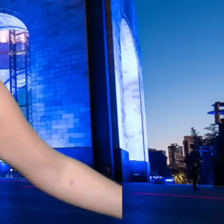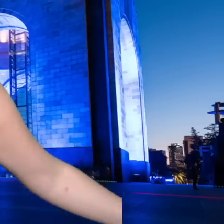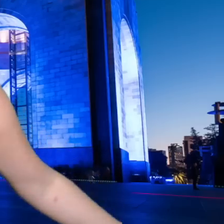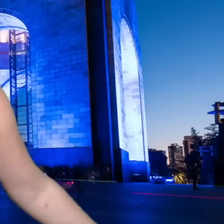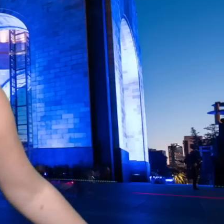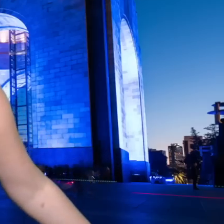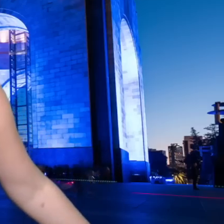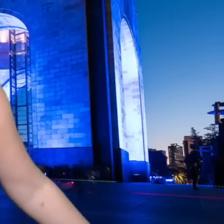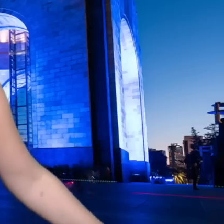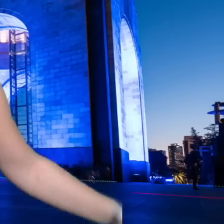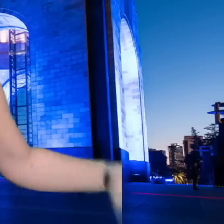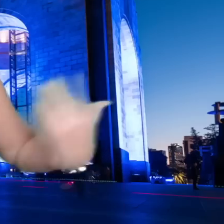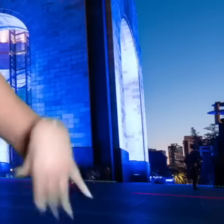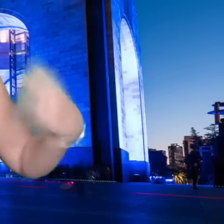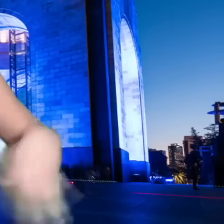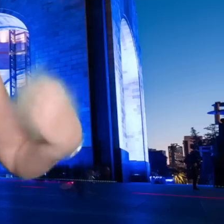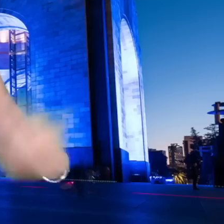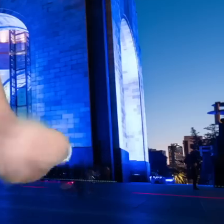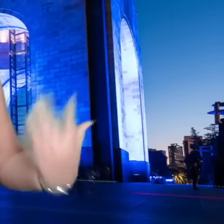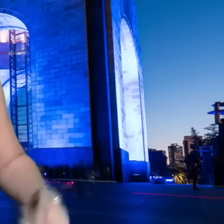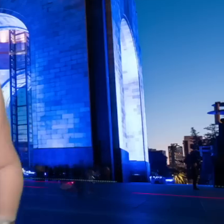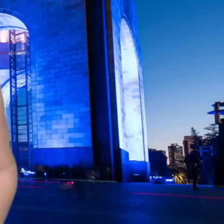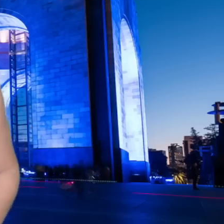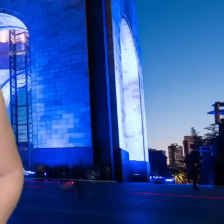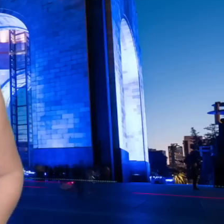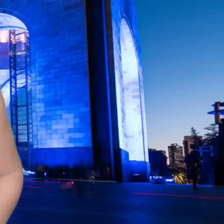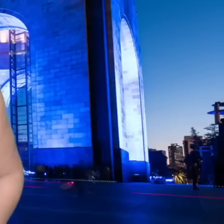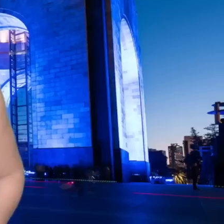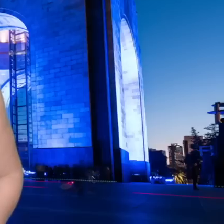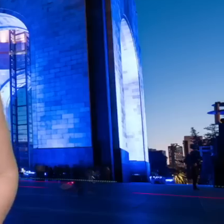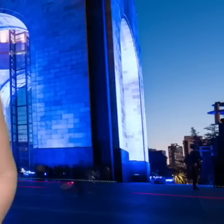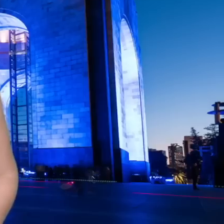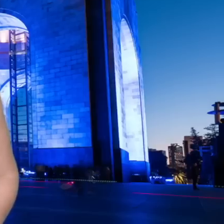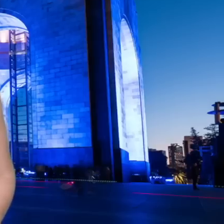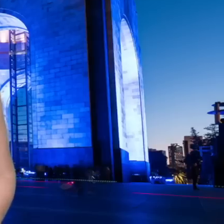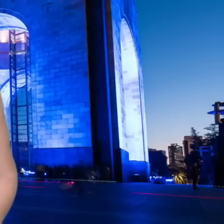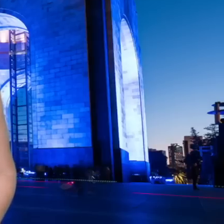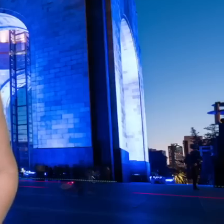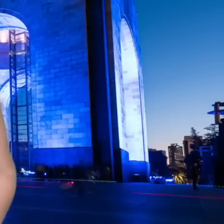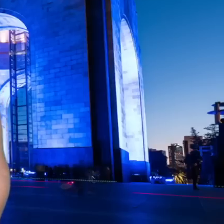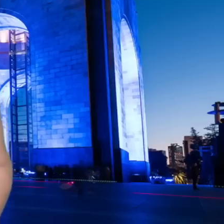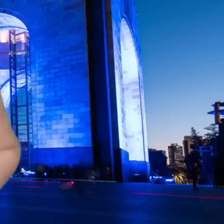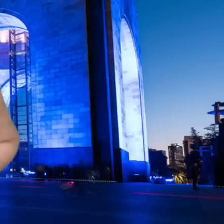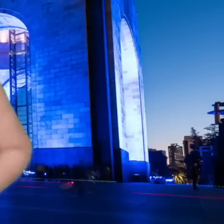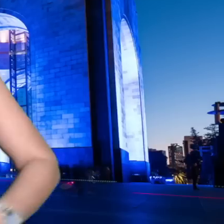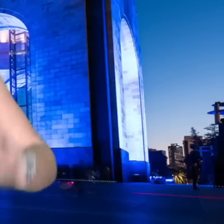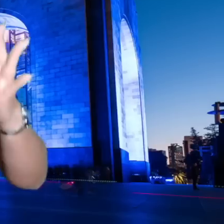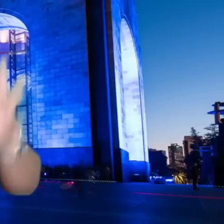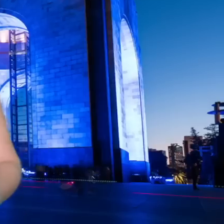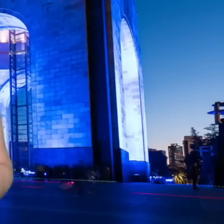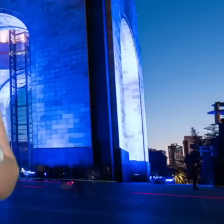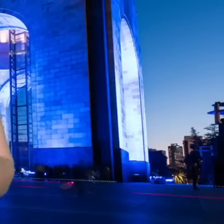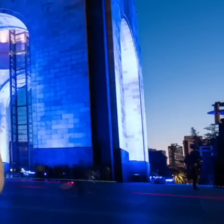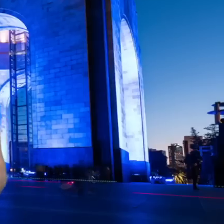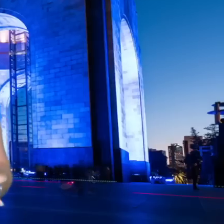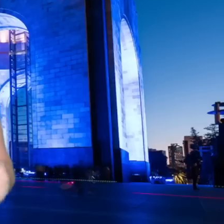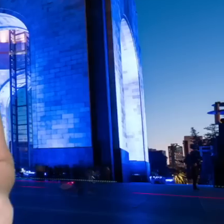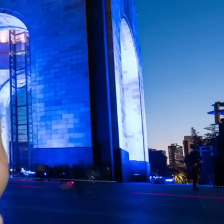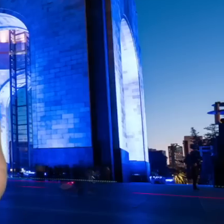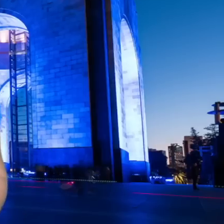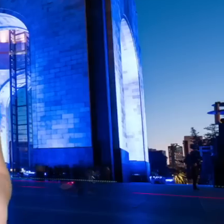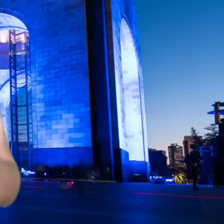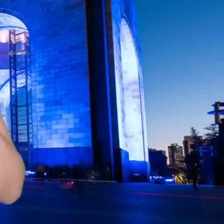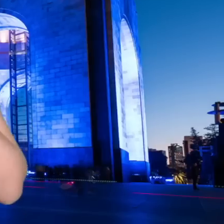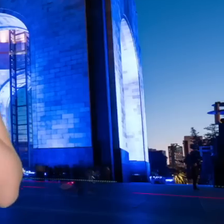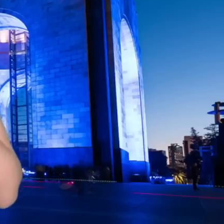al Nopal Times, yo soy Jaque Rojas y hoy les traigo información buenísima, amigos. Y es que el presidente López Obrador no se va a estar